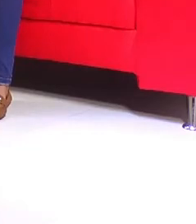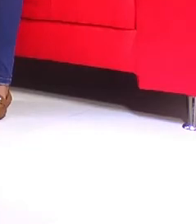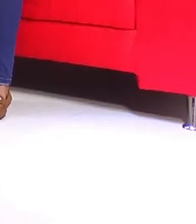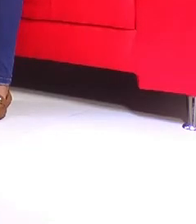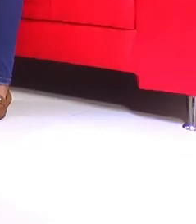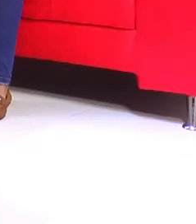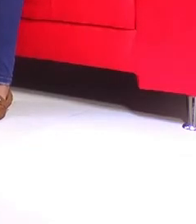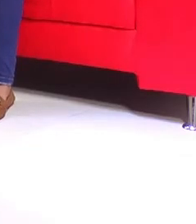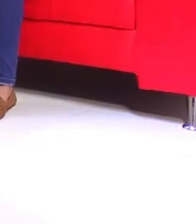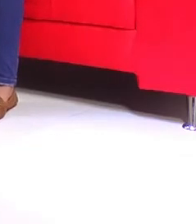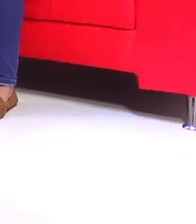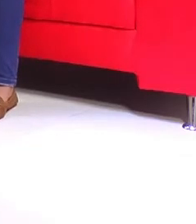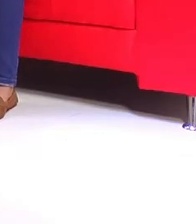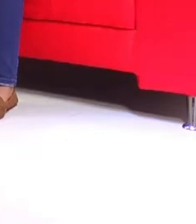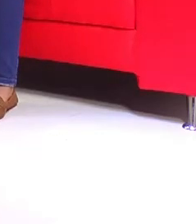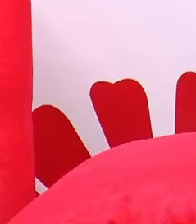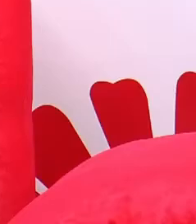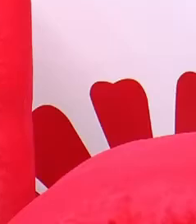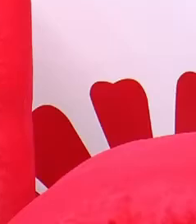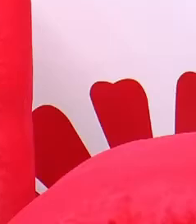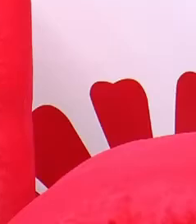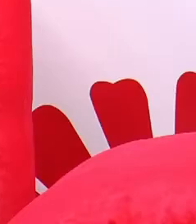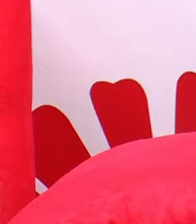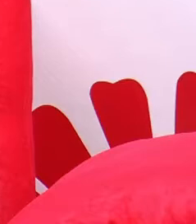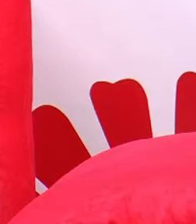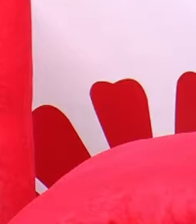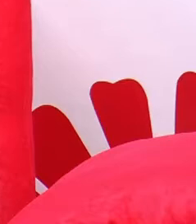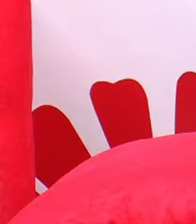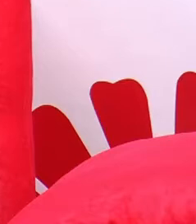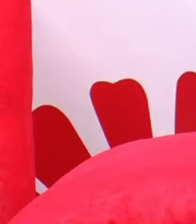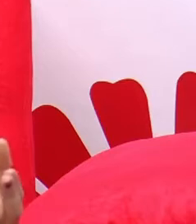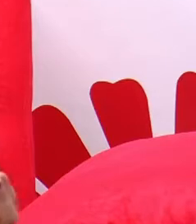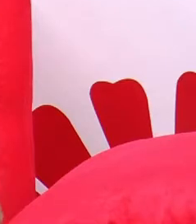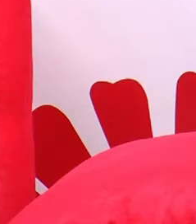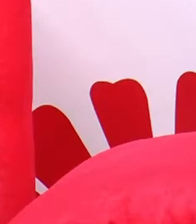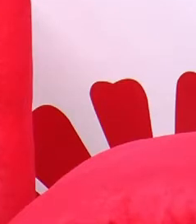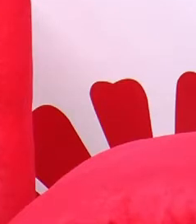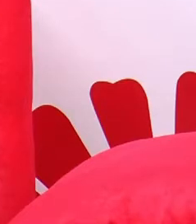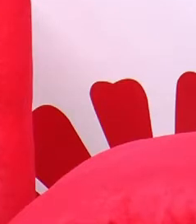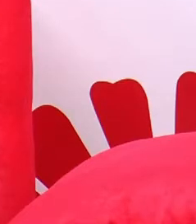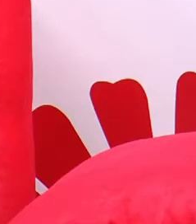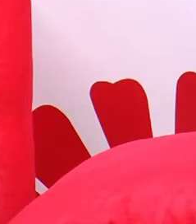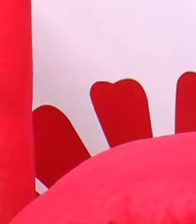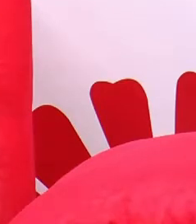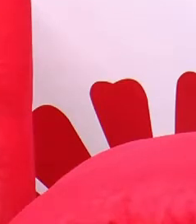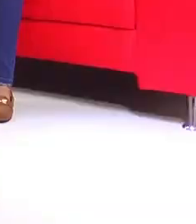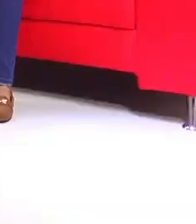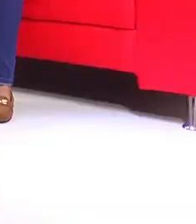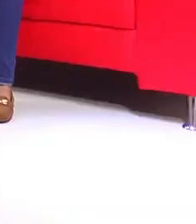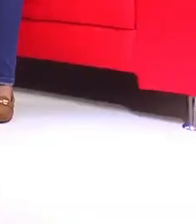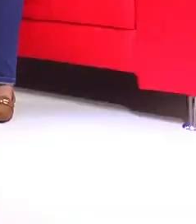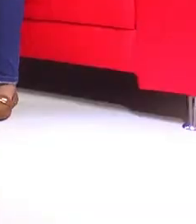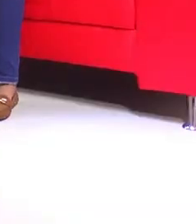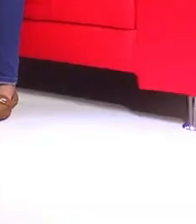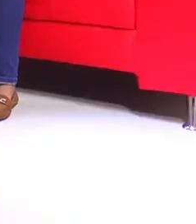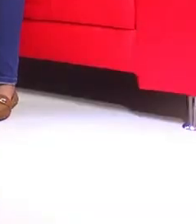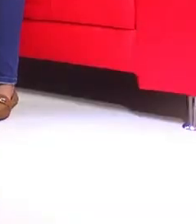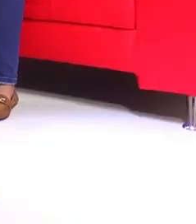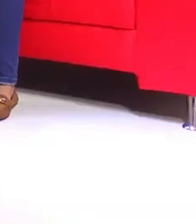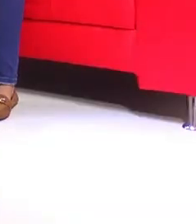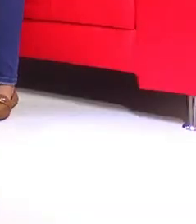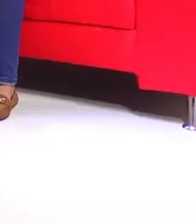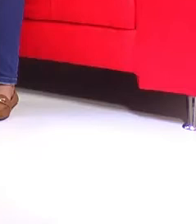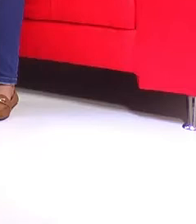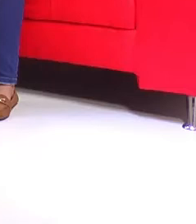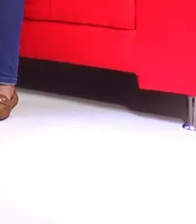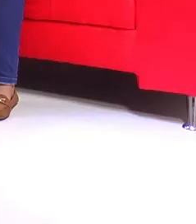dices, yo tengo talento para cantar, yo puedo ser cantante, voy a empezar a darle a mi carrera musical. Bueno, yo creo que desde pequeñito, a mi